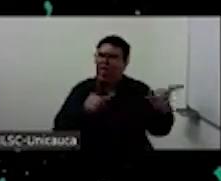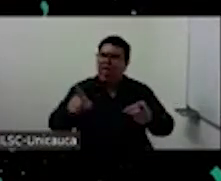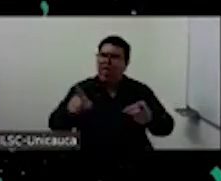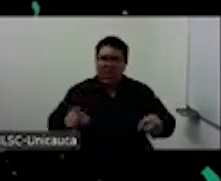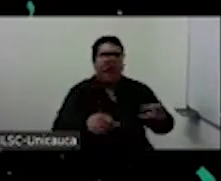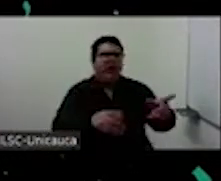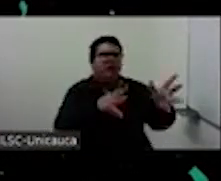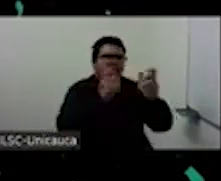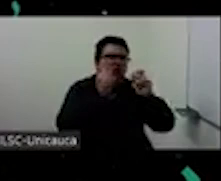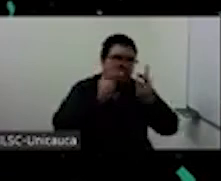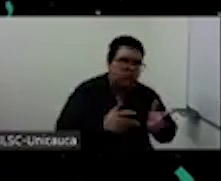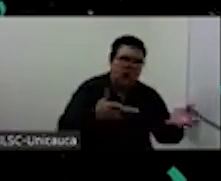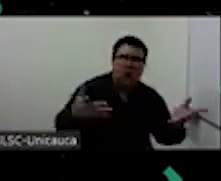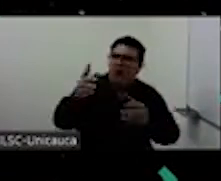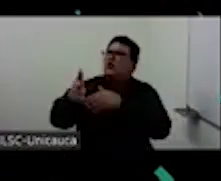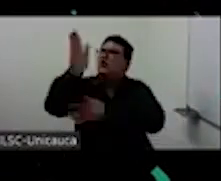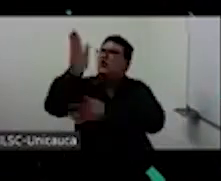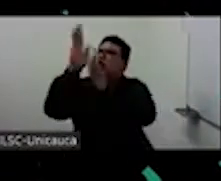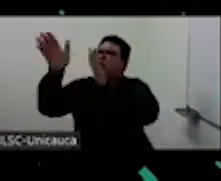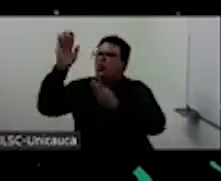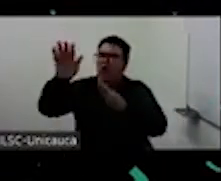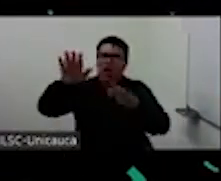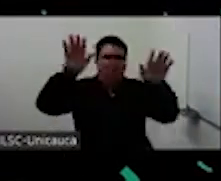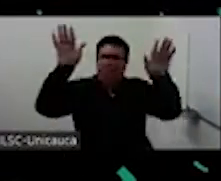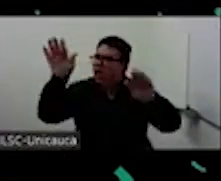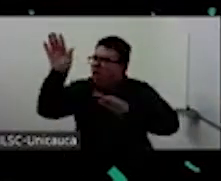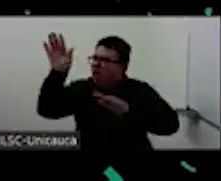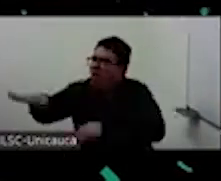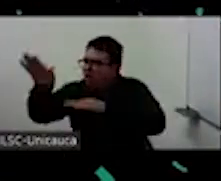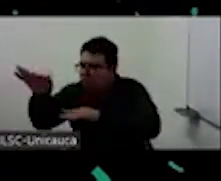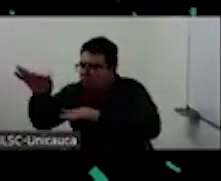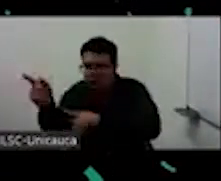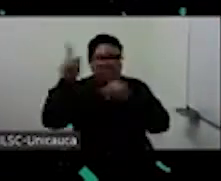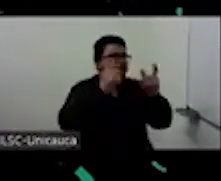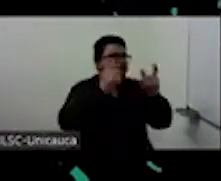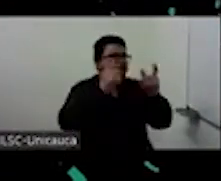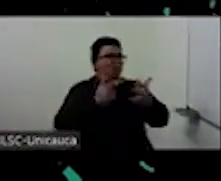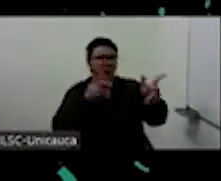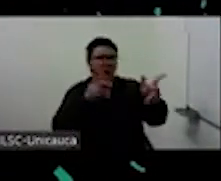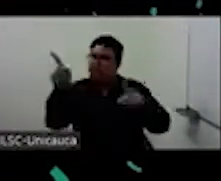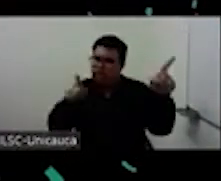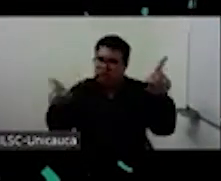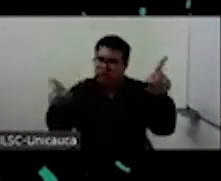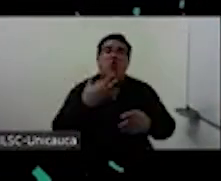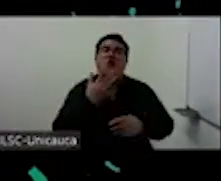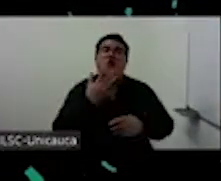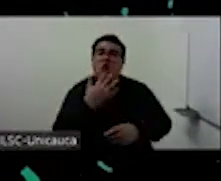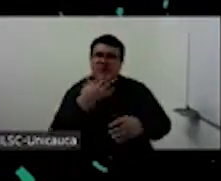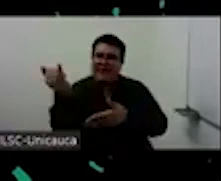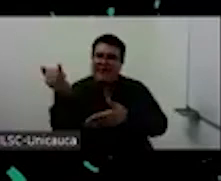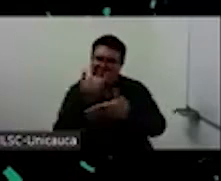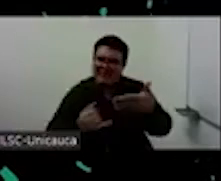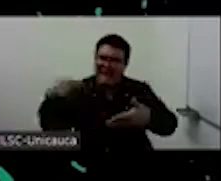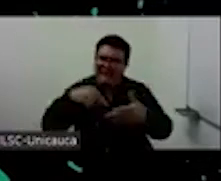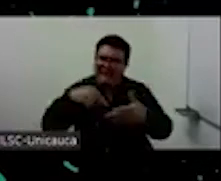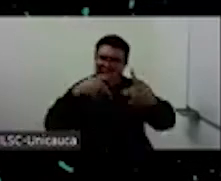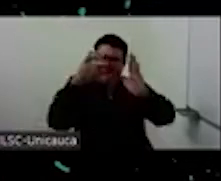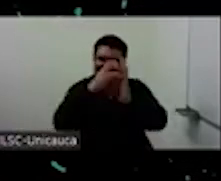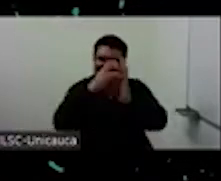refleja gráficamente en los tejidos que a través de sus colores y de sus dibujos, estos diseños representan